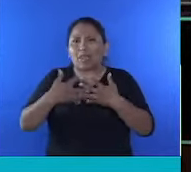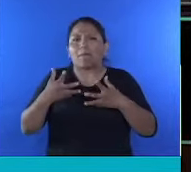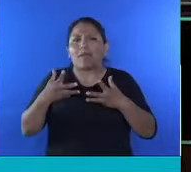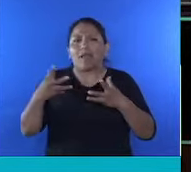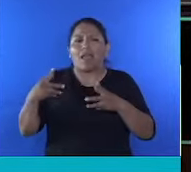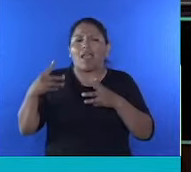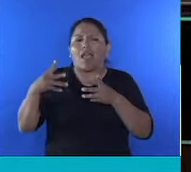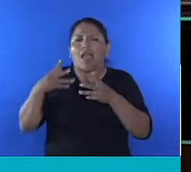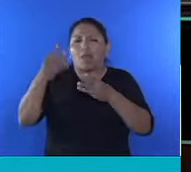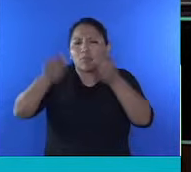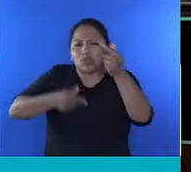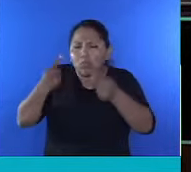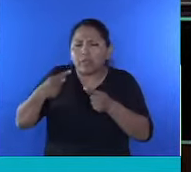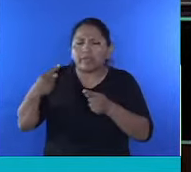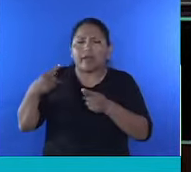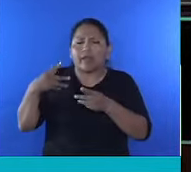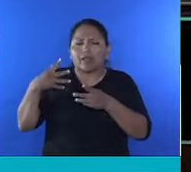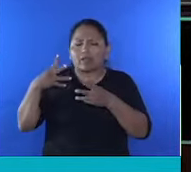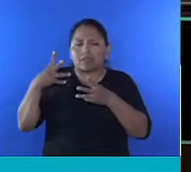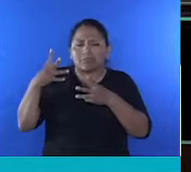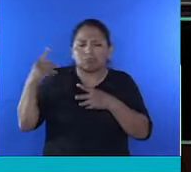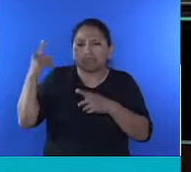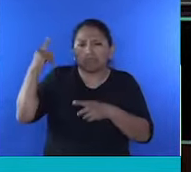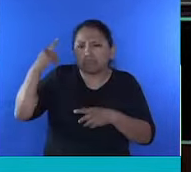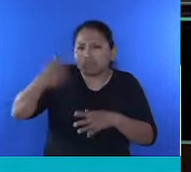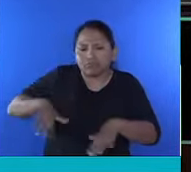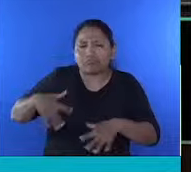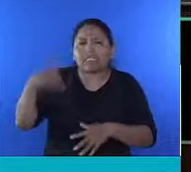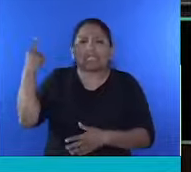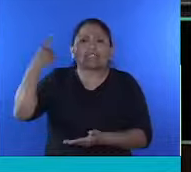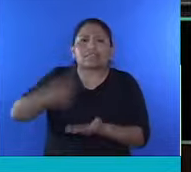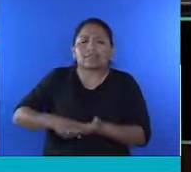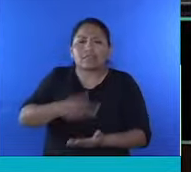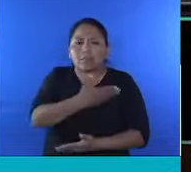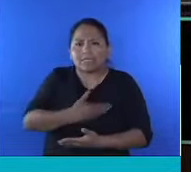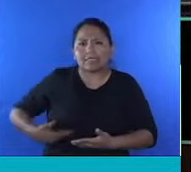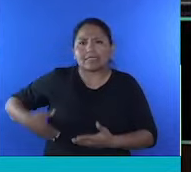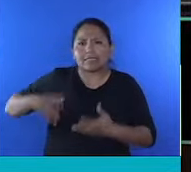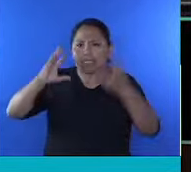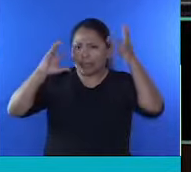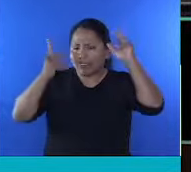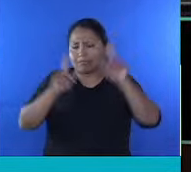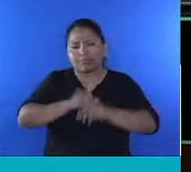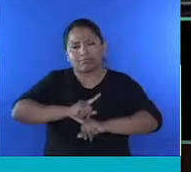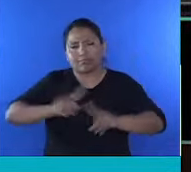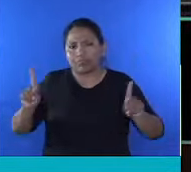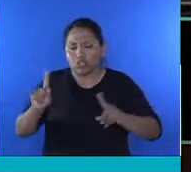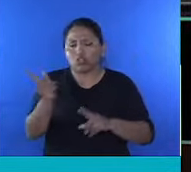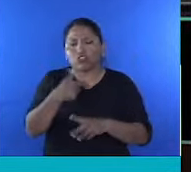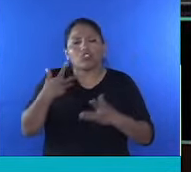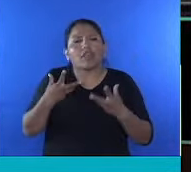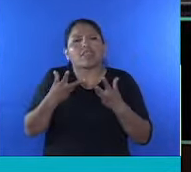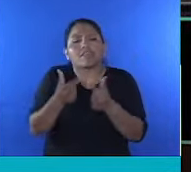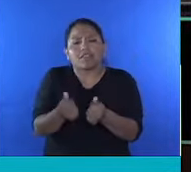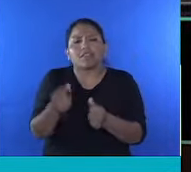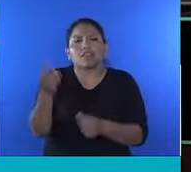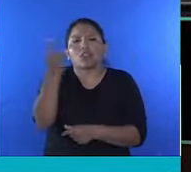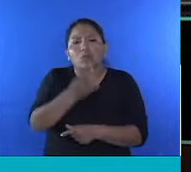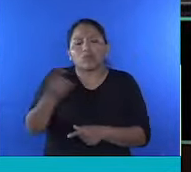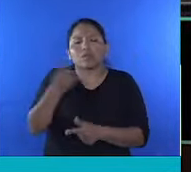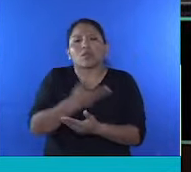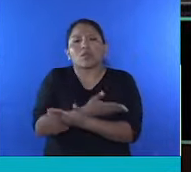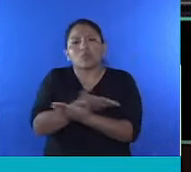acoso presupuestario que tomó la decisión el presidente milei somos Defensores de la universidad